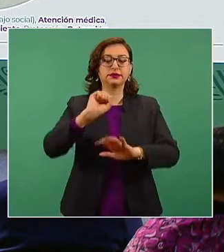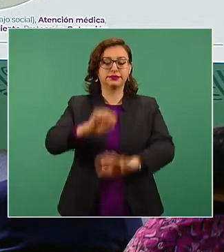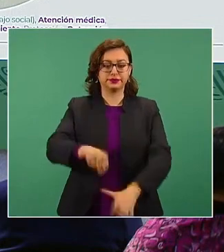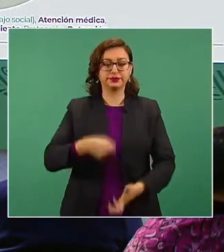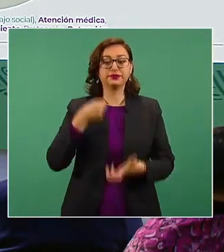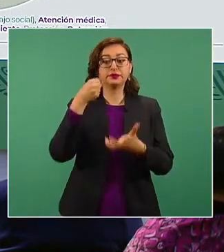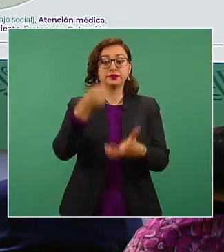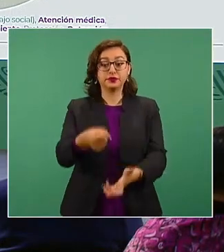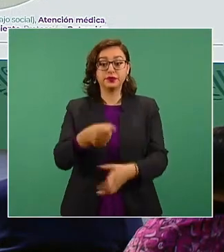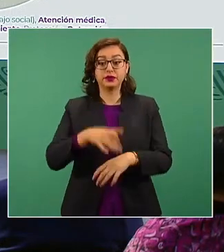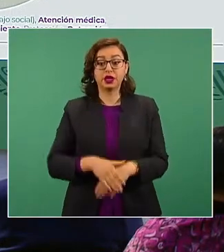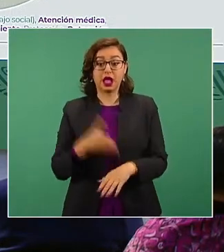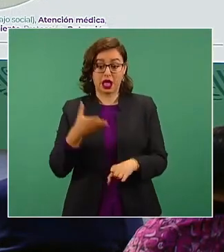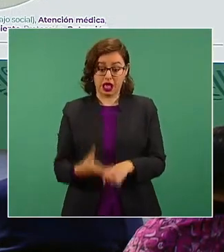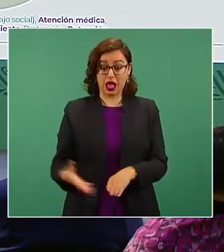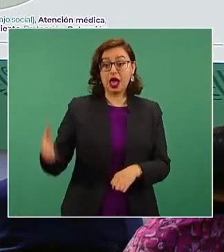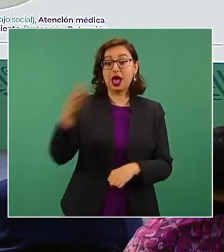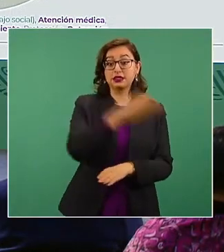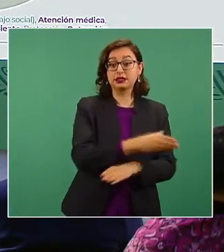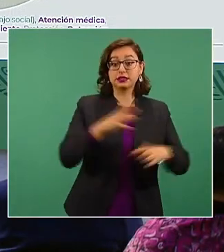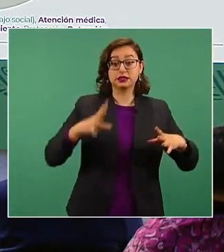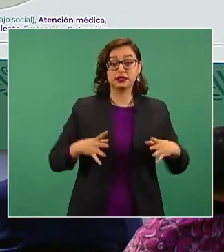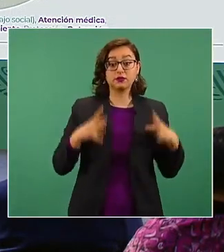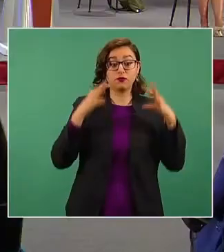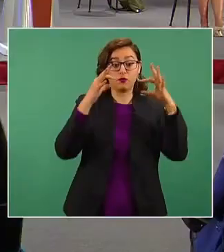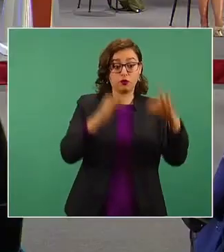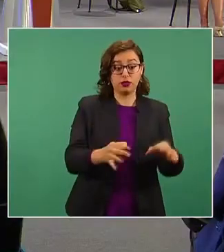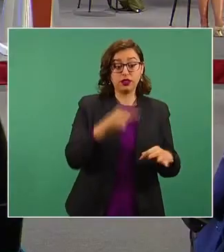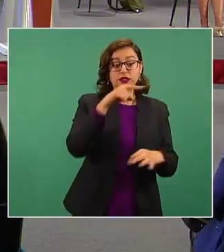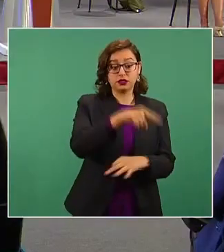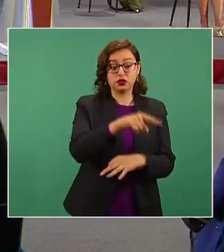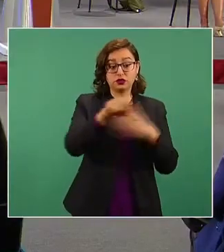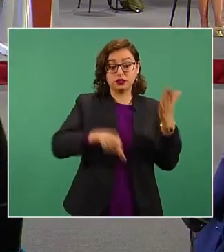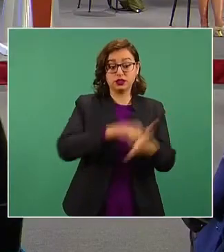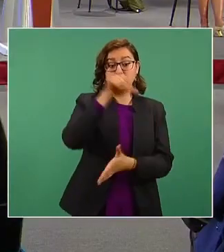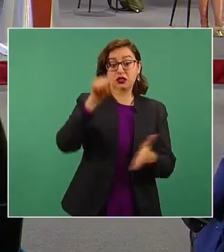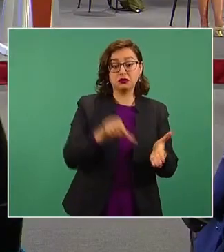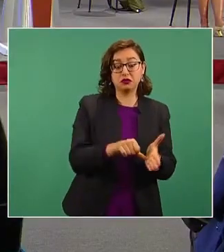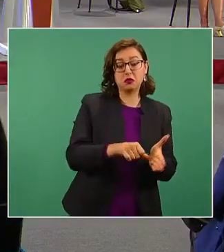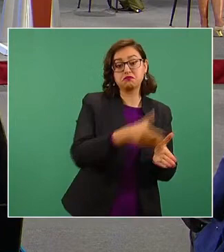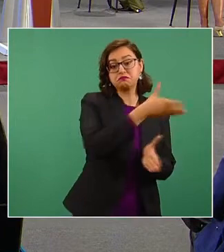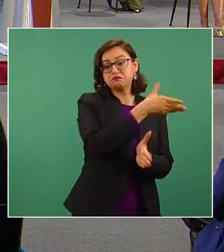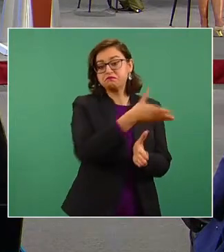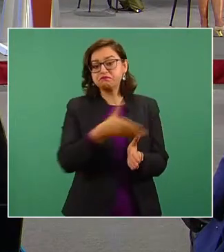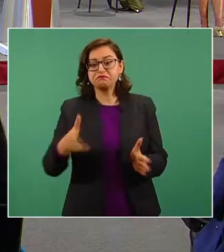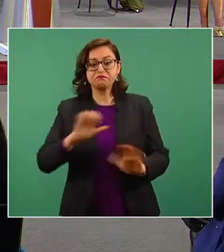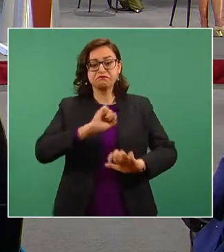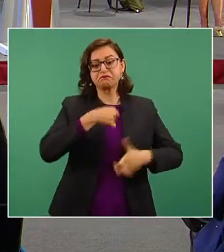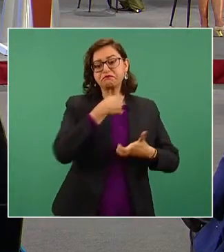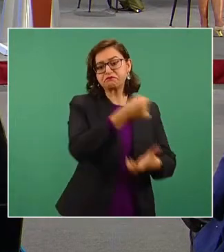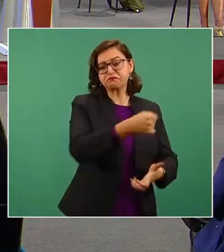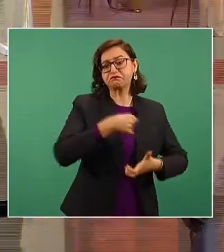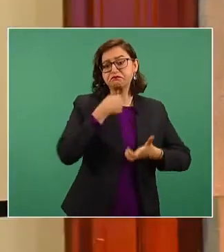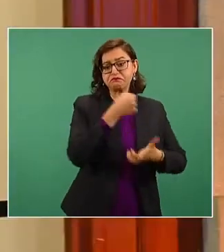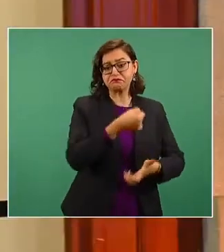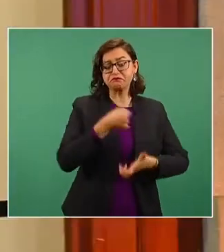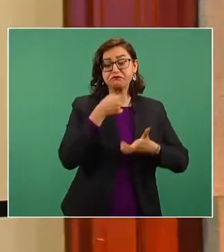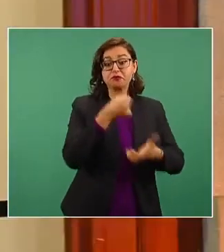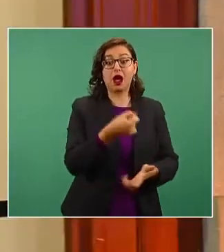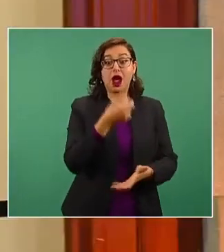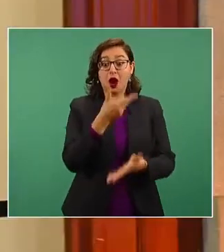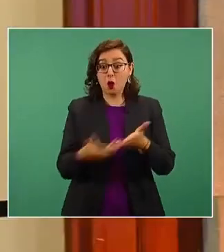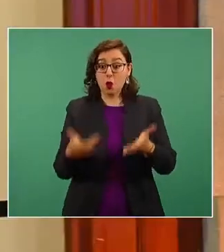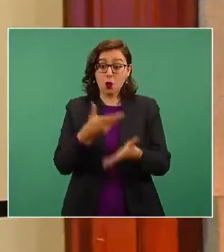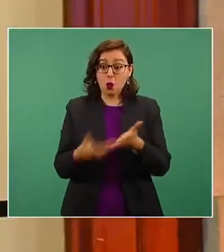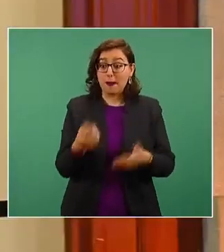la primera vez desde su creación que hay un incremento de esa magnitud. Estos centros de justicia para las mujeres son